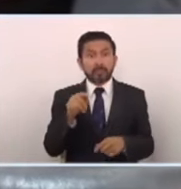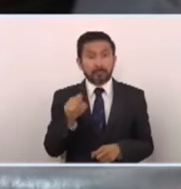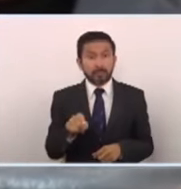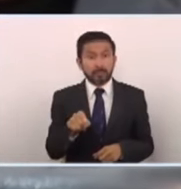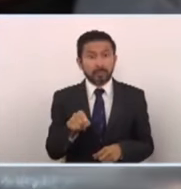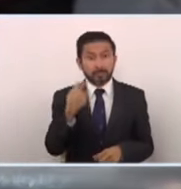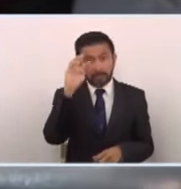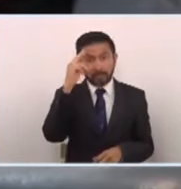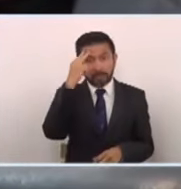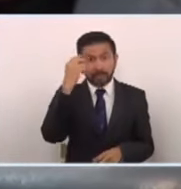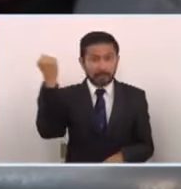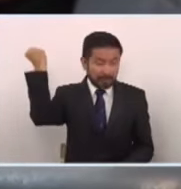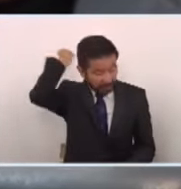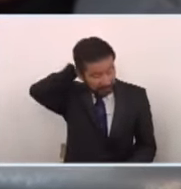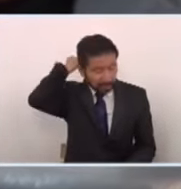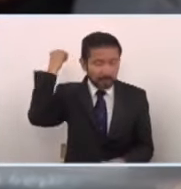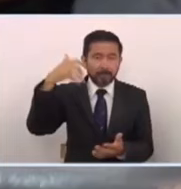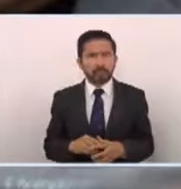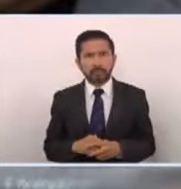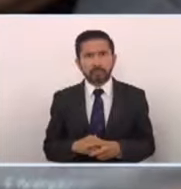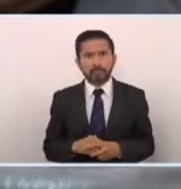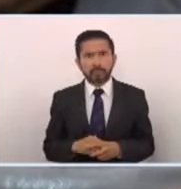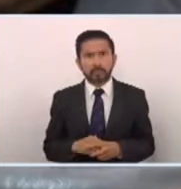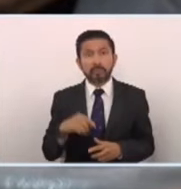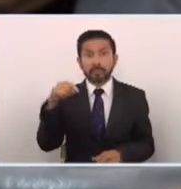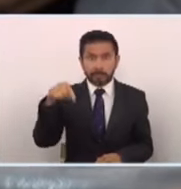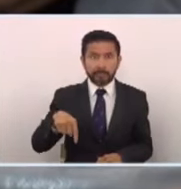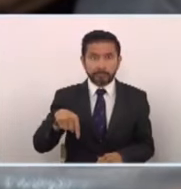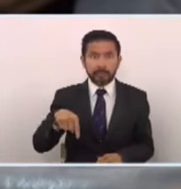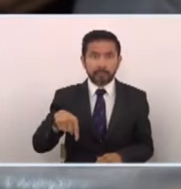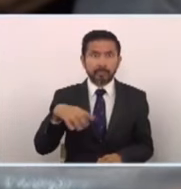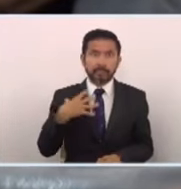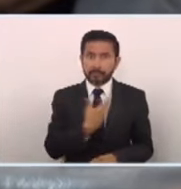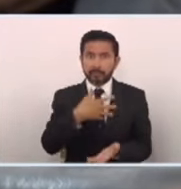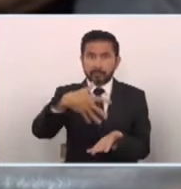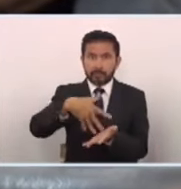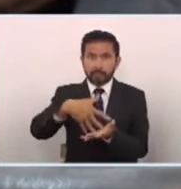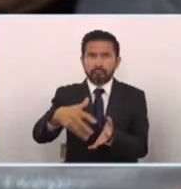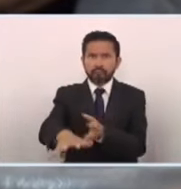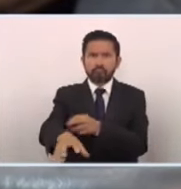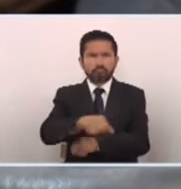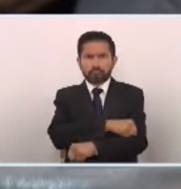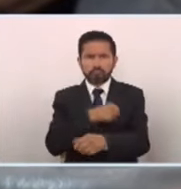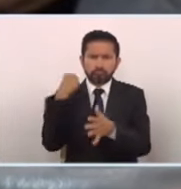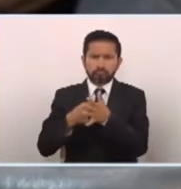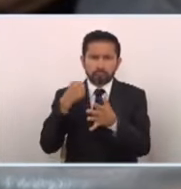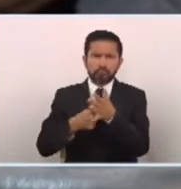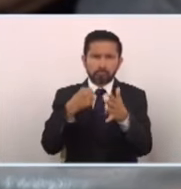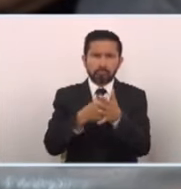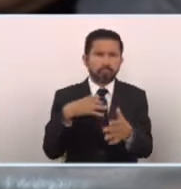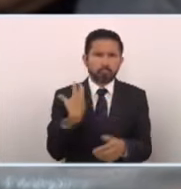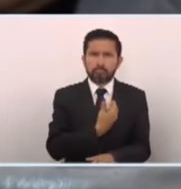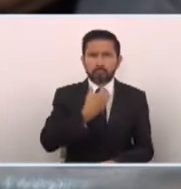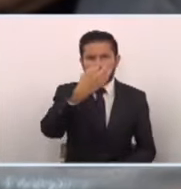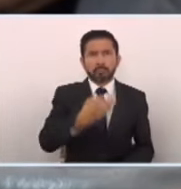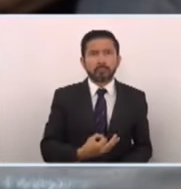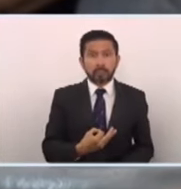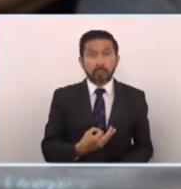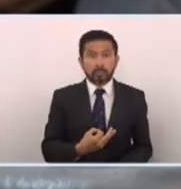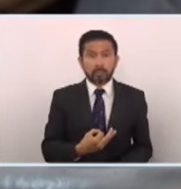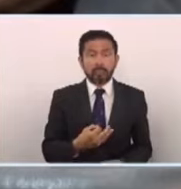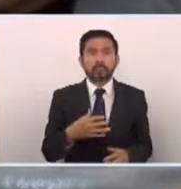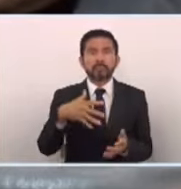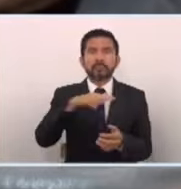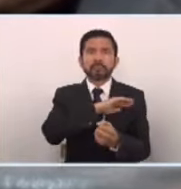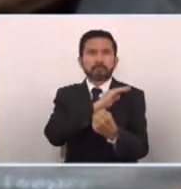constituye una traición al pueblo acá como pueblo vamos a seguir luchando por nuestra dignidad y para que